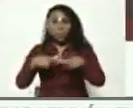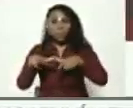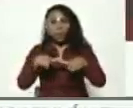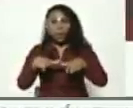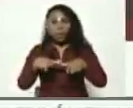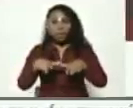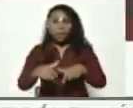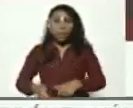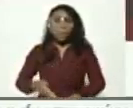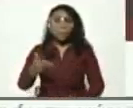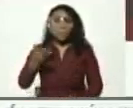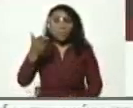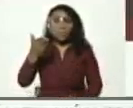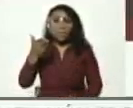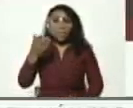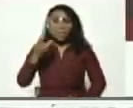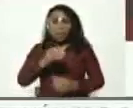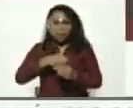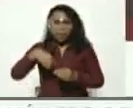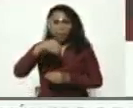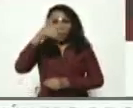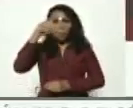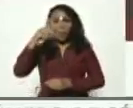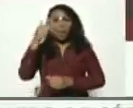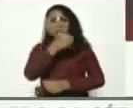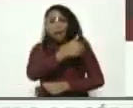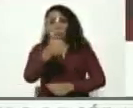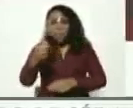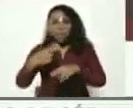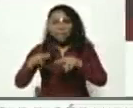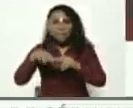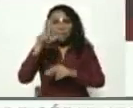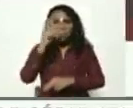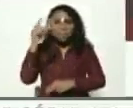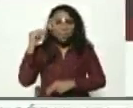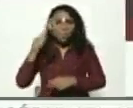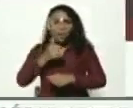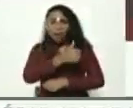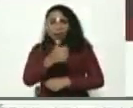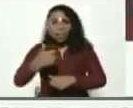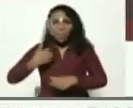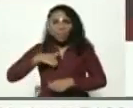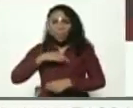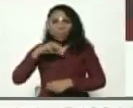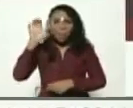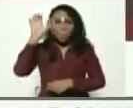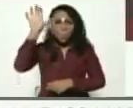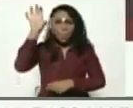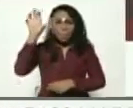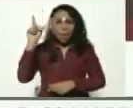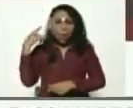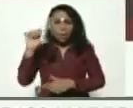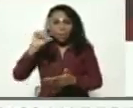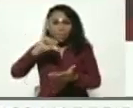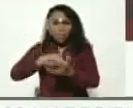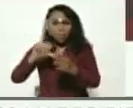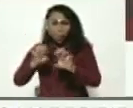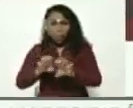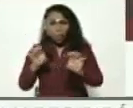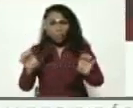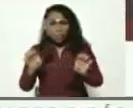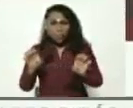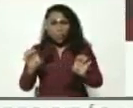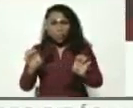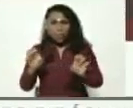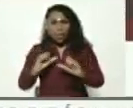ultraterrestre y en el alma de cada niño y niña, de cada rincón de nuestra patria donde hay un centro de educación inicial